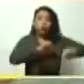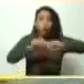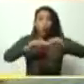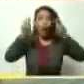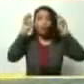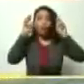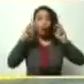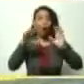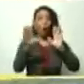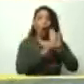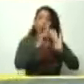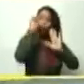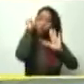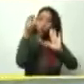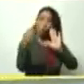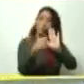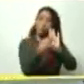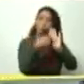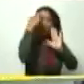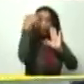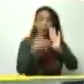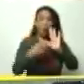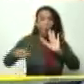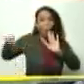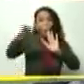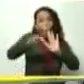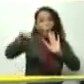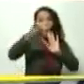marco de la constitución para buscar la paz